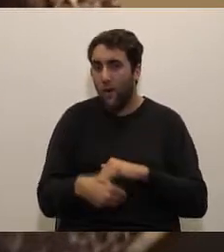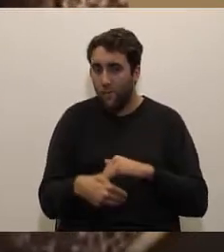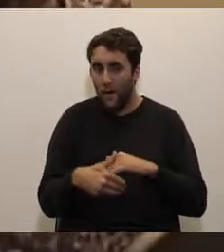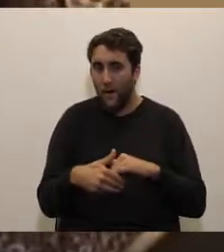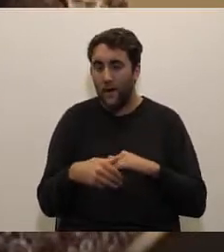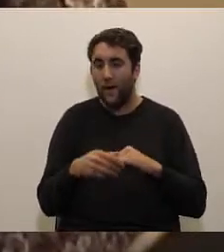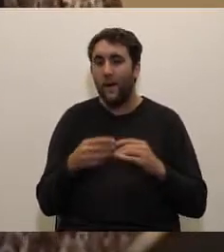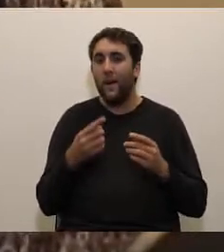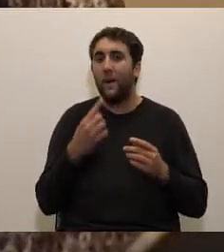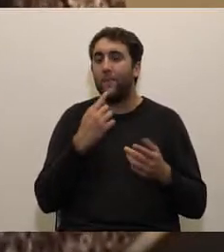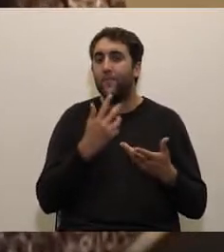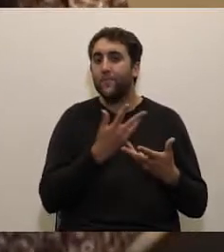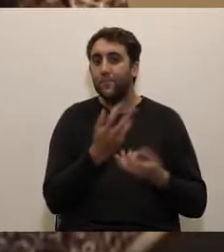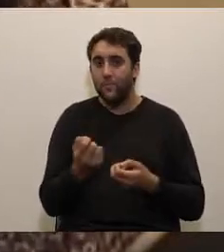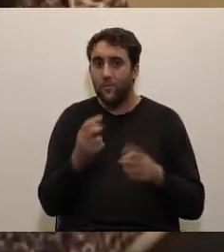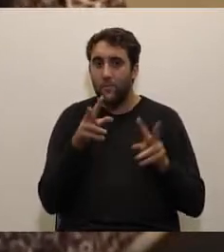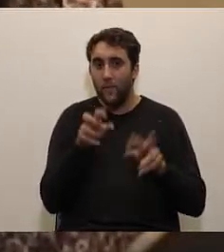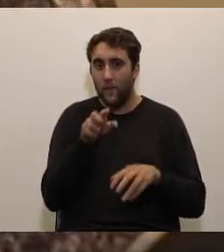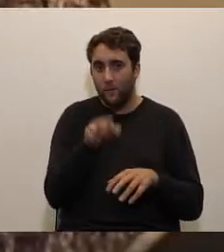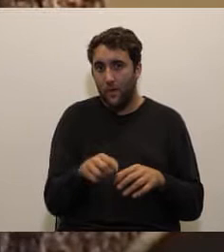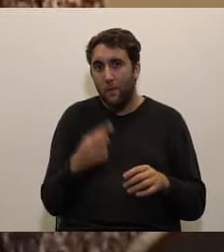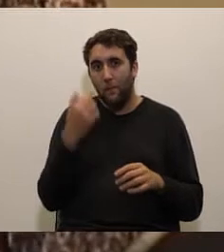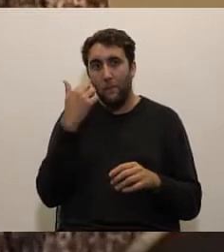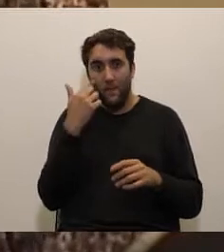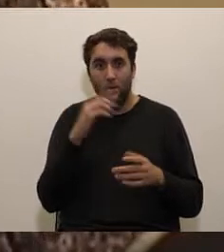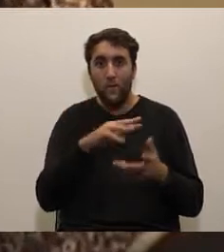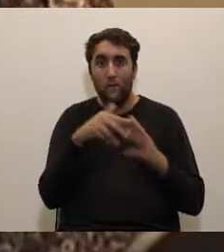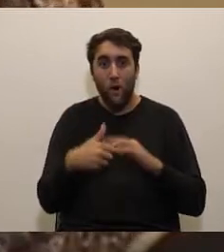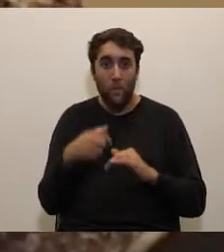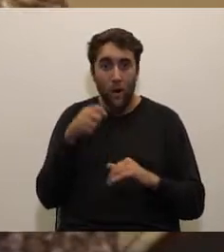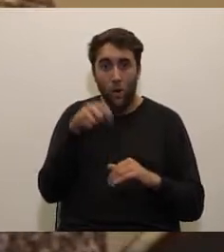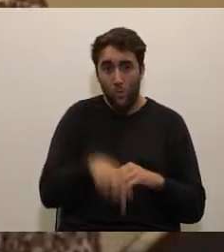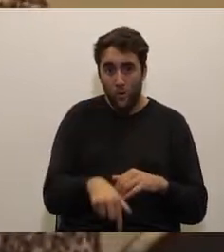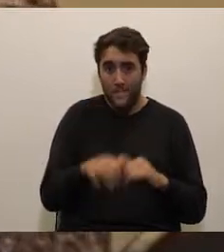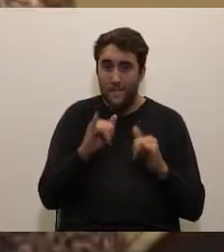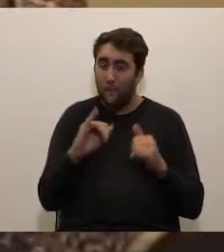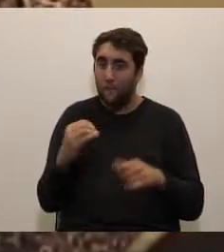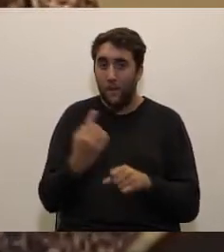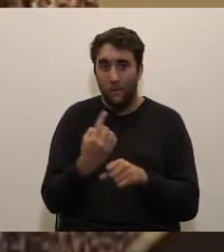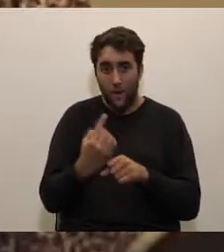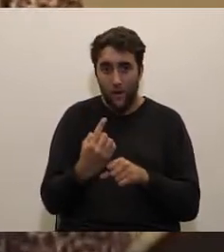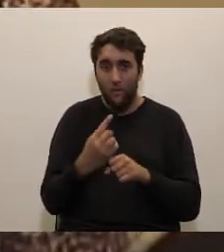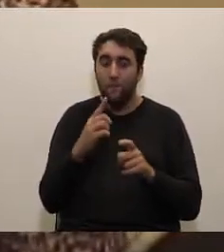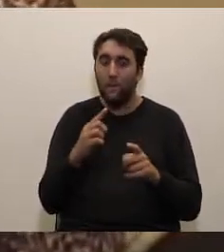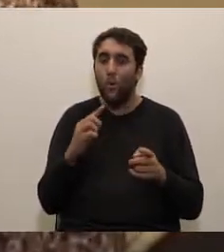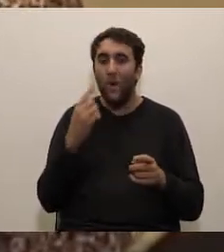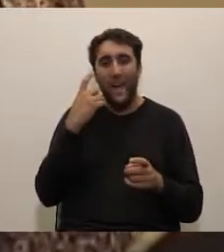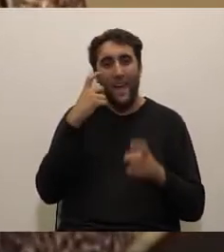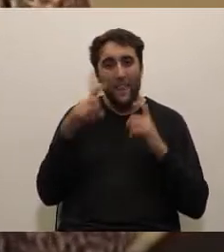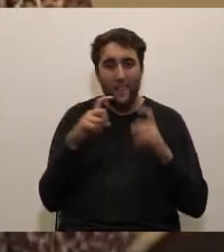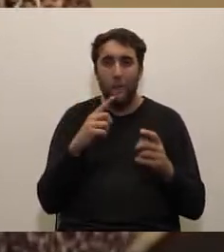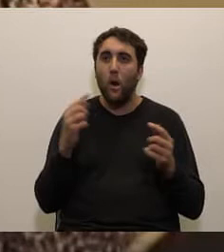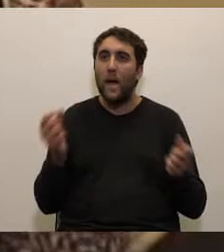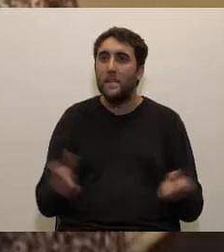colaborativas. Y pienso que, bueno, esa base común, que creo que primero que nada parte de una idea, digo, ¿por qué